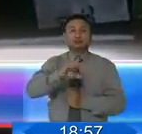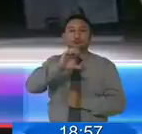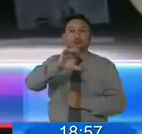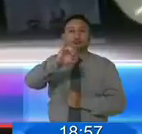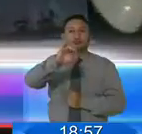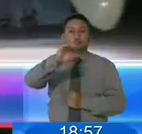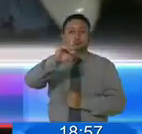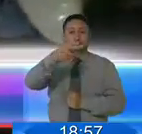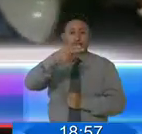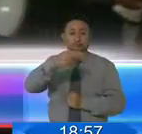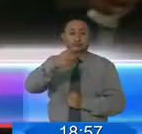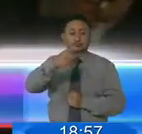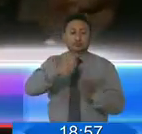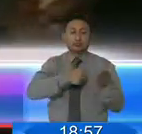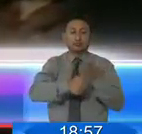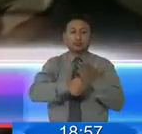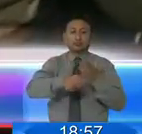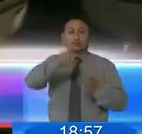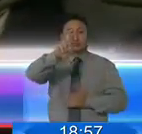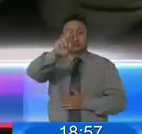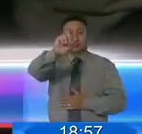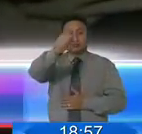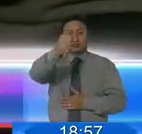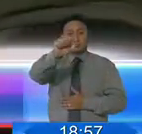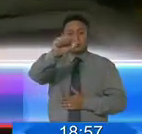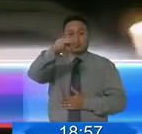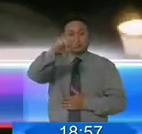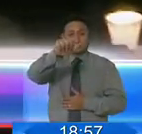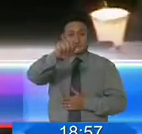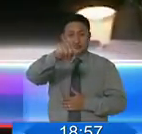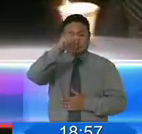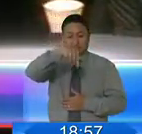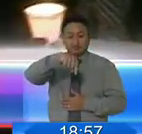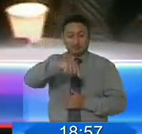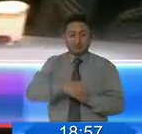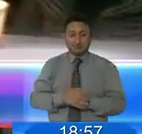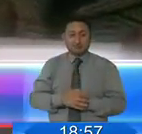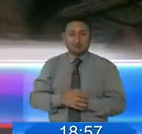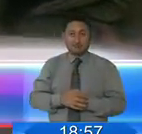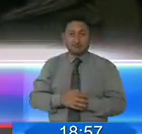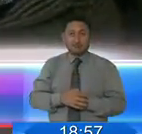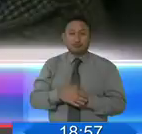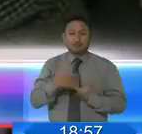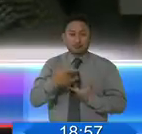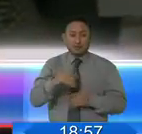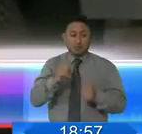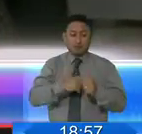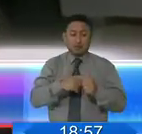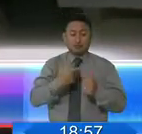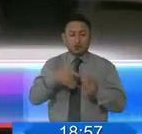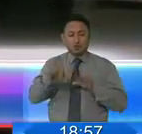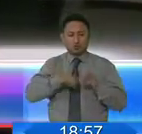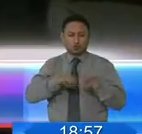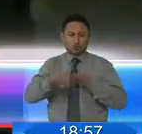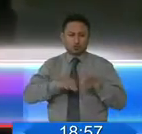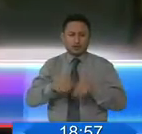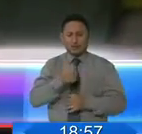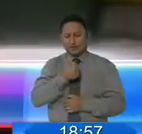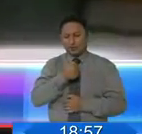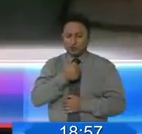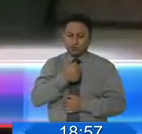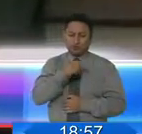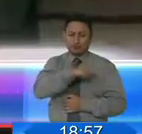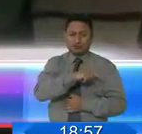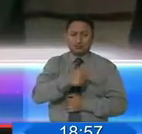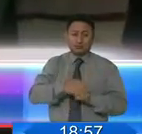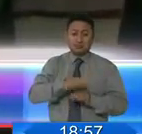la ministra rosa alvarado ministra de justicia en esta cartera de estado brinda una rueda de prensa donde ella se pronunció al